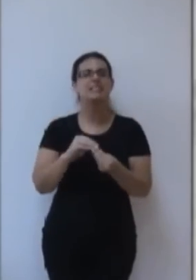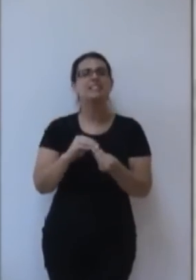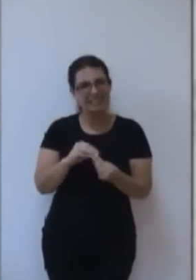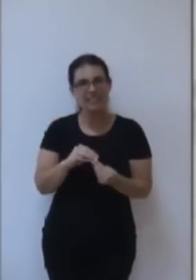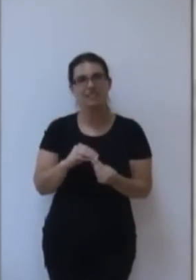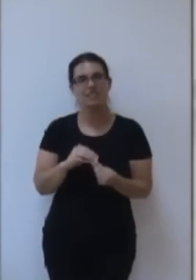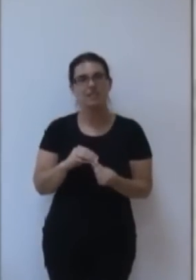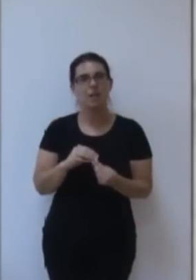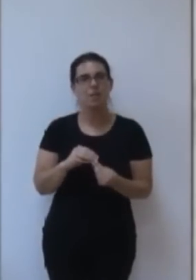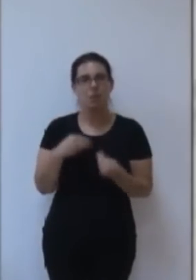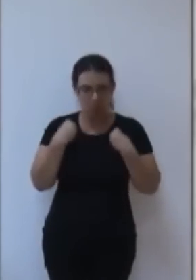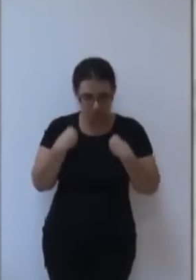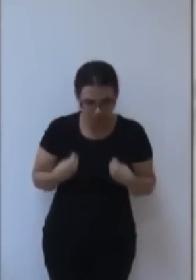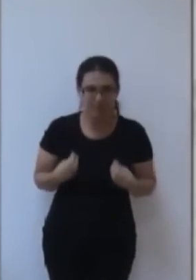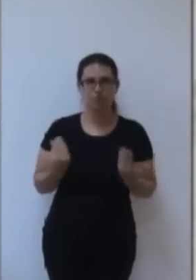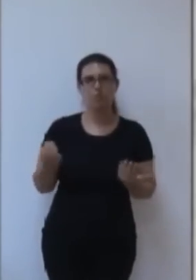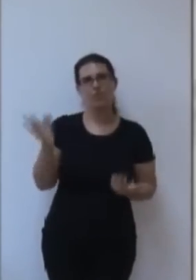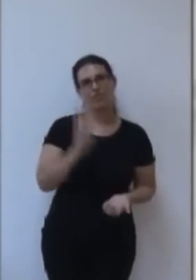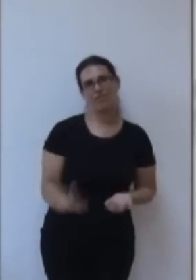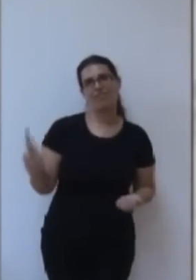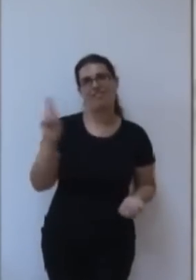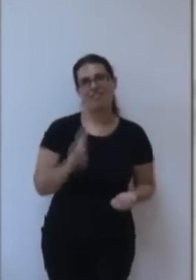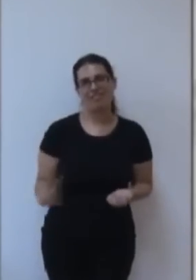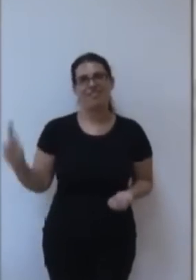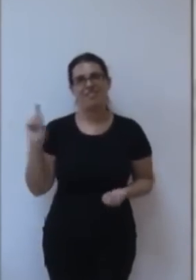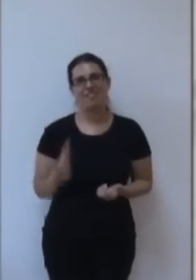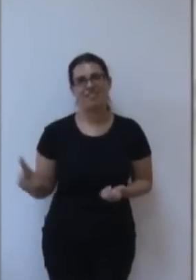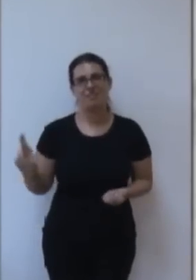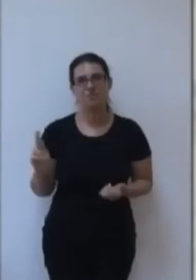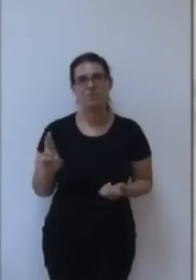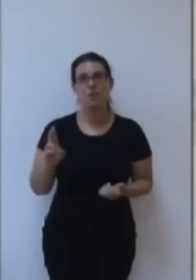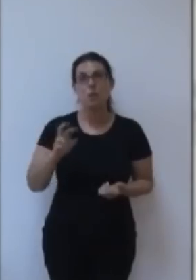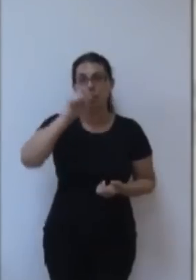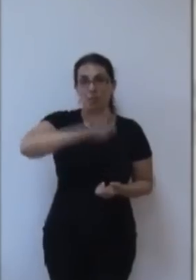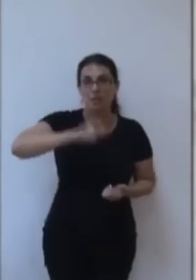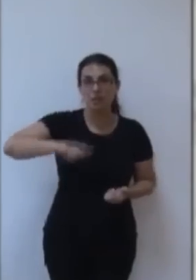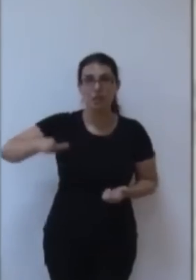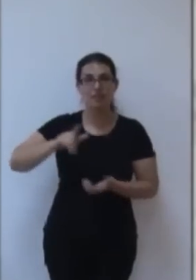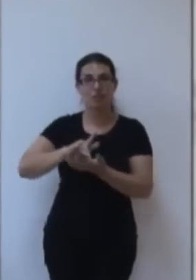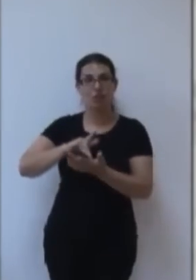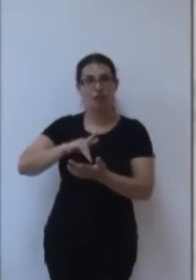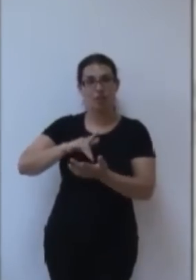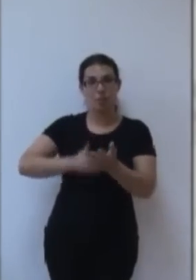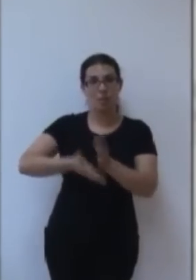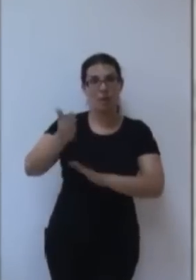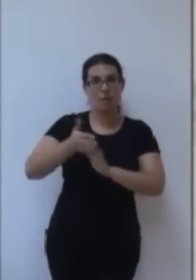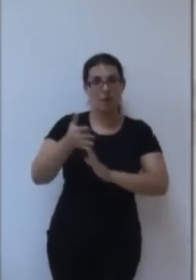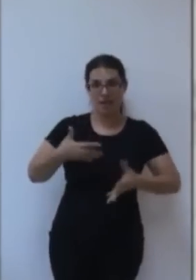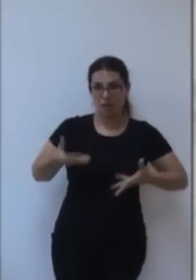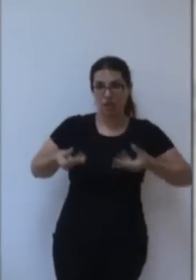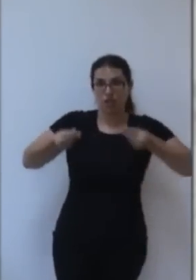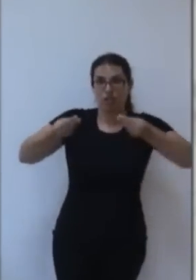a decir, ¿no? Es que hay que desarrollar con las personas a las cuales va dirigido todo esto desde su inicio,